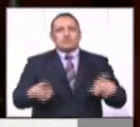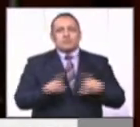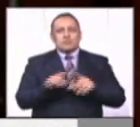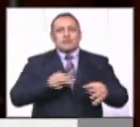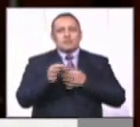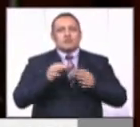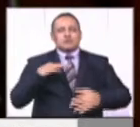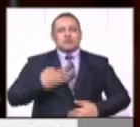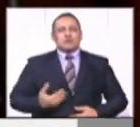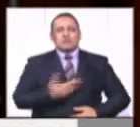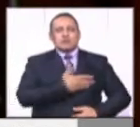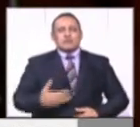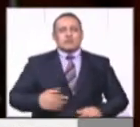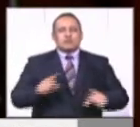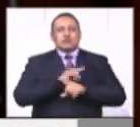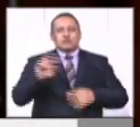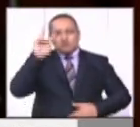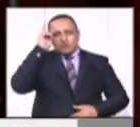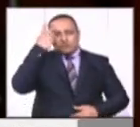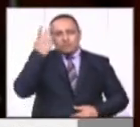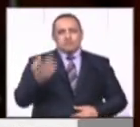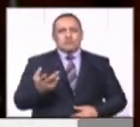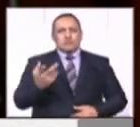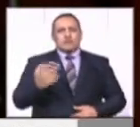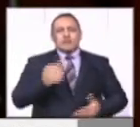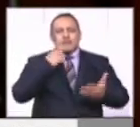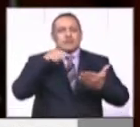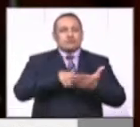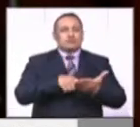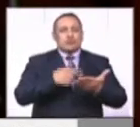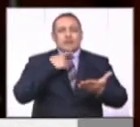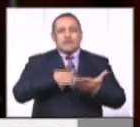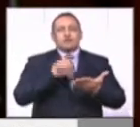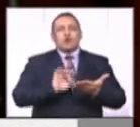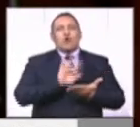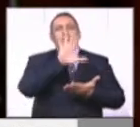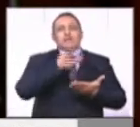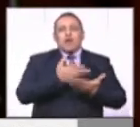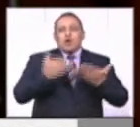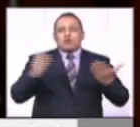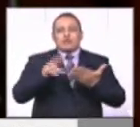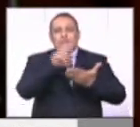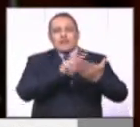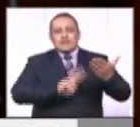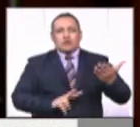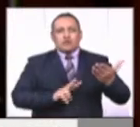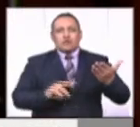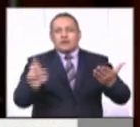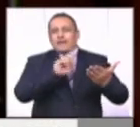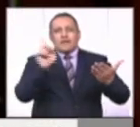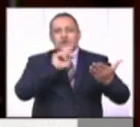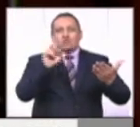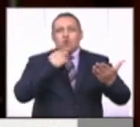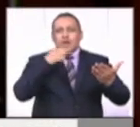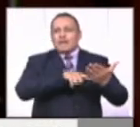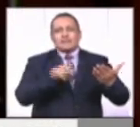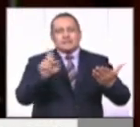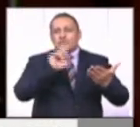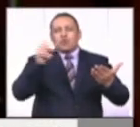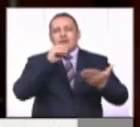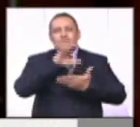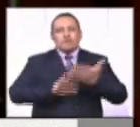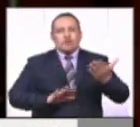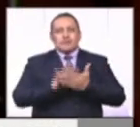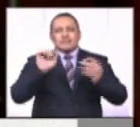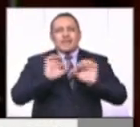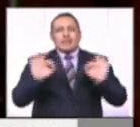digo señor presidente no se confundan esto es otra cosa lo que él leyó que no han hecho y que no hay informe aquí